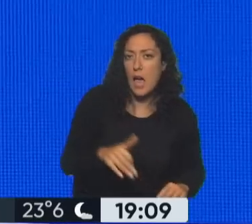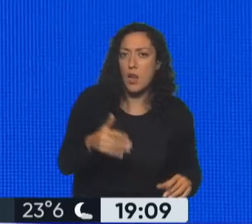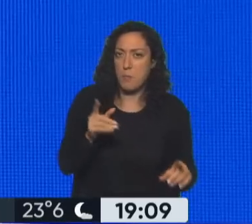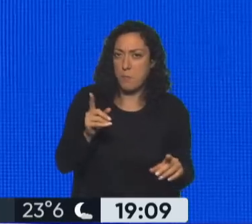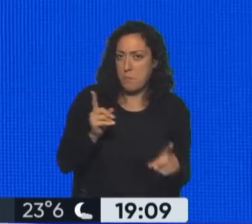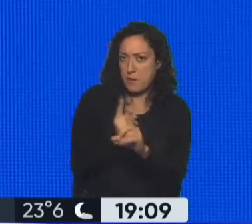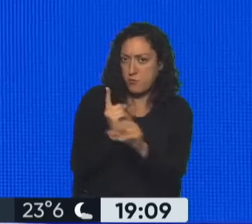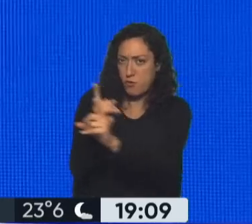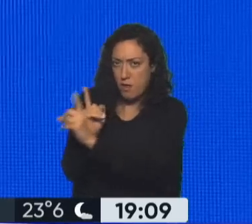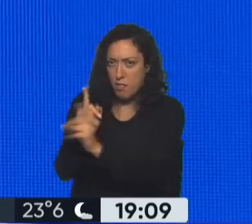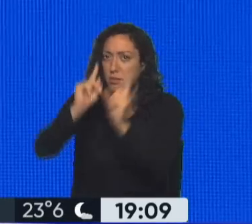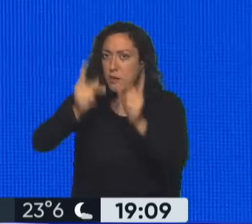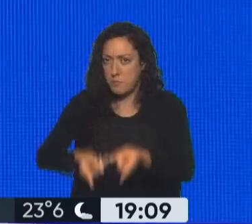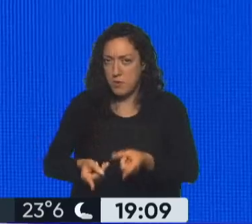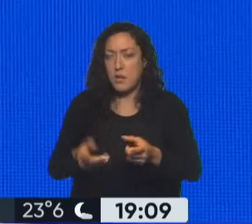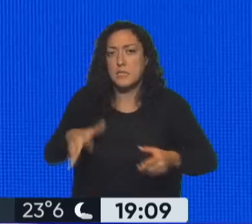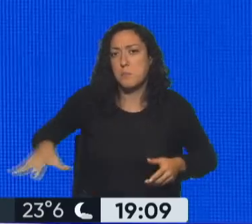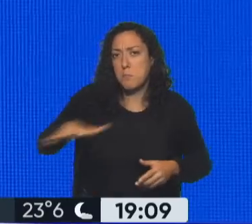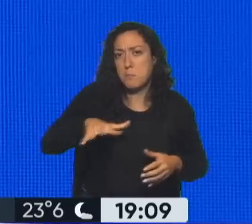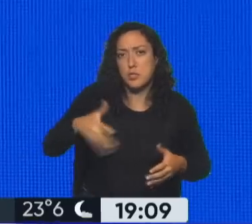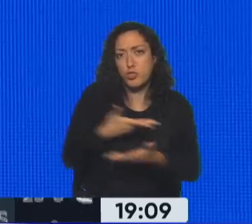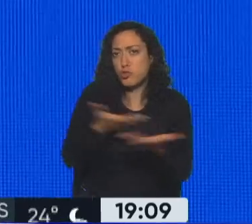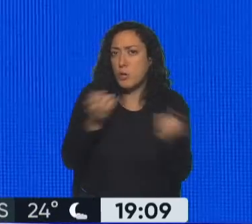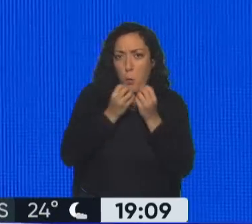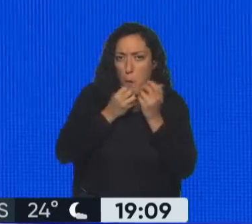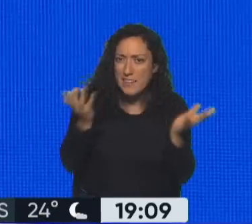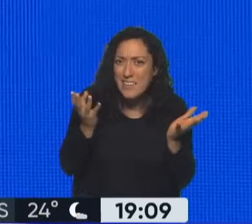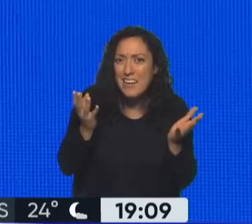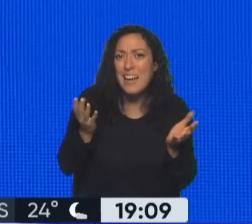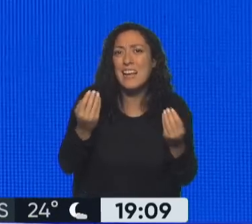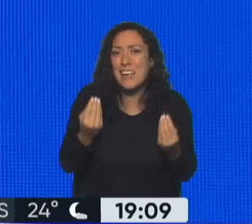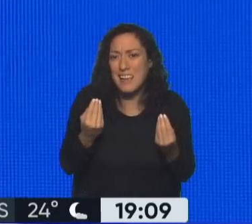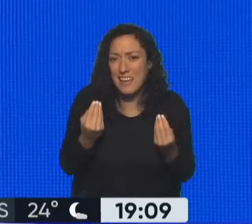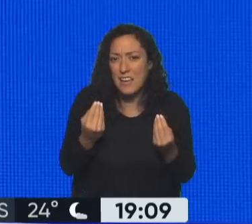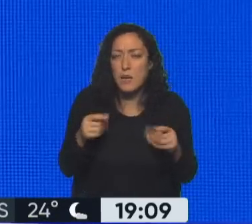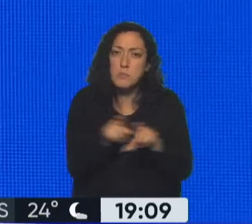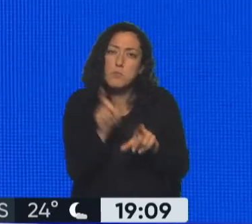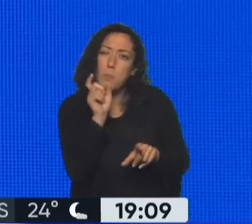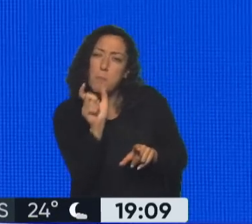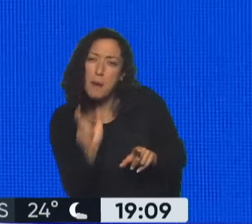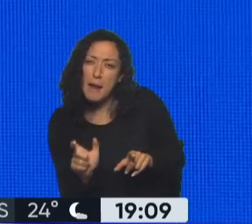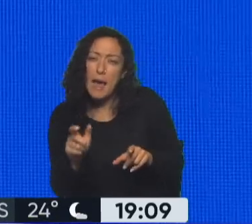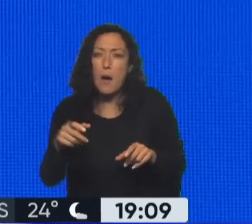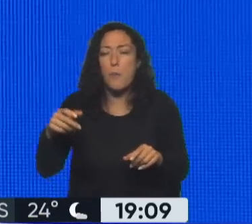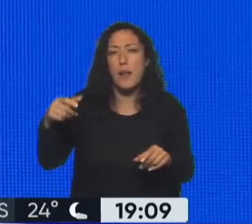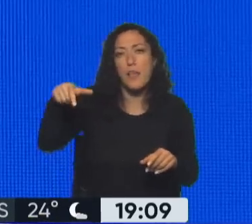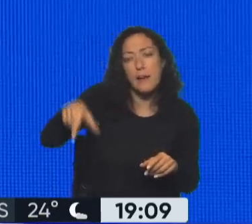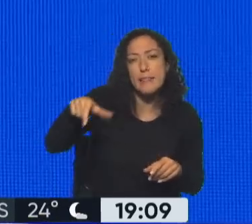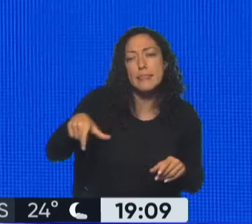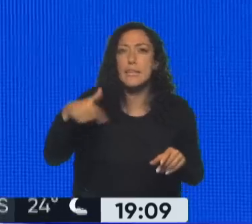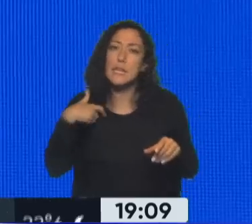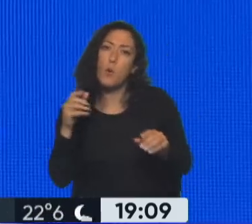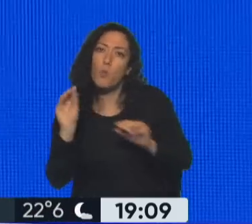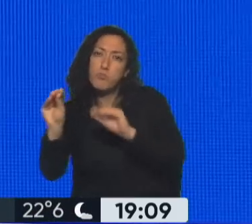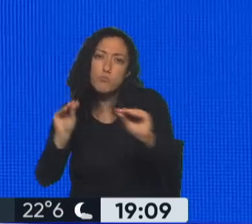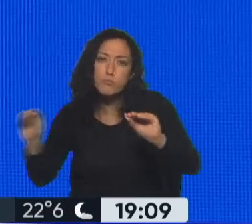política, en cualquier espacio social, es el exceso de adjetivación y calificación. Y cuando se